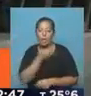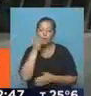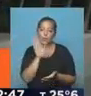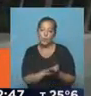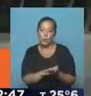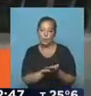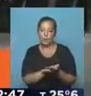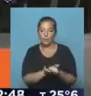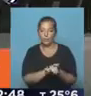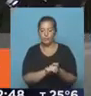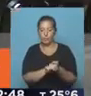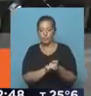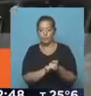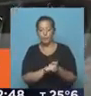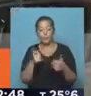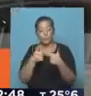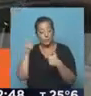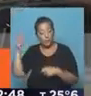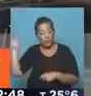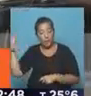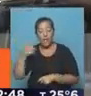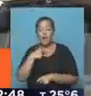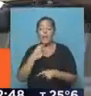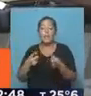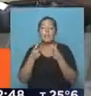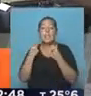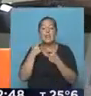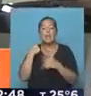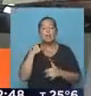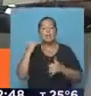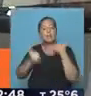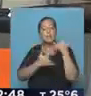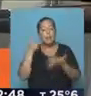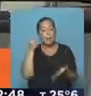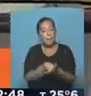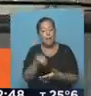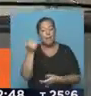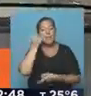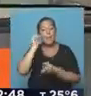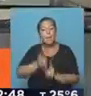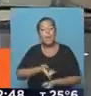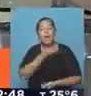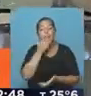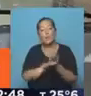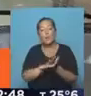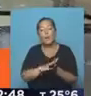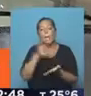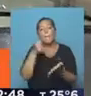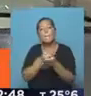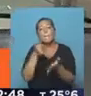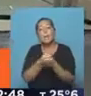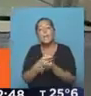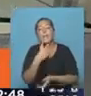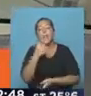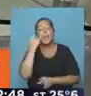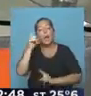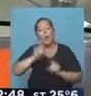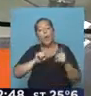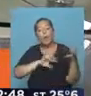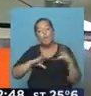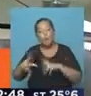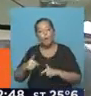cuando hablaba de odebrecht hablaba de la necesidad de transparentar ese financiamiento y hablaba de la plata electrónica y de algunos sistemas